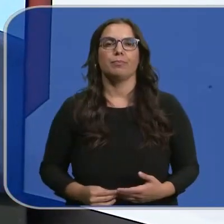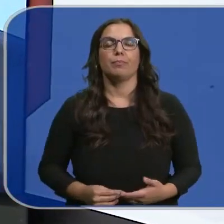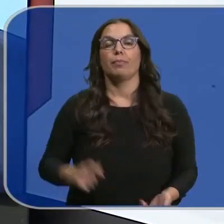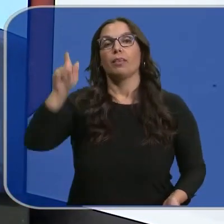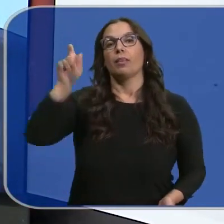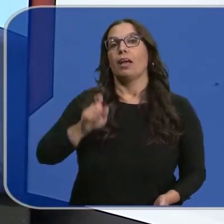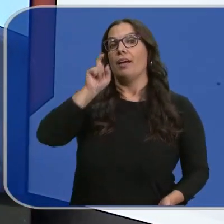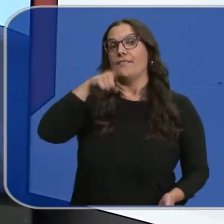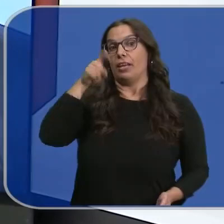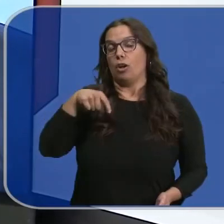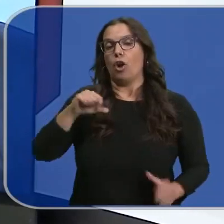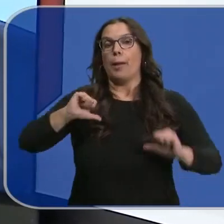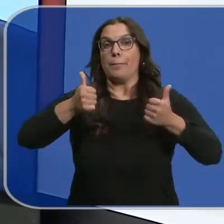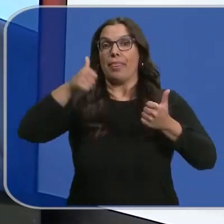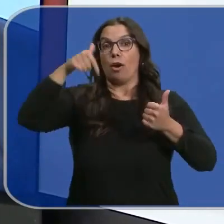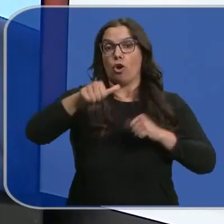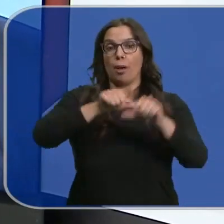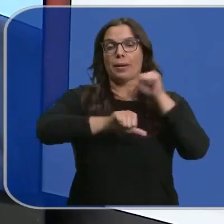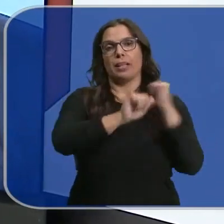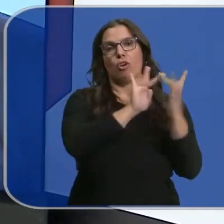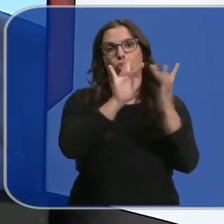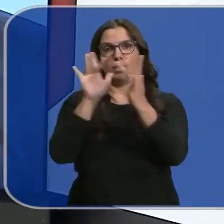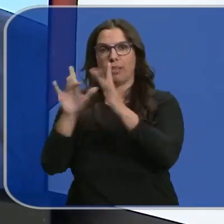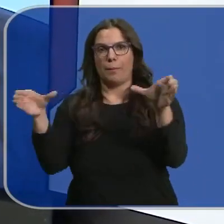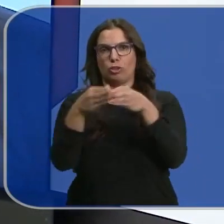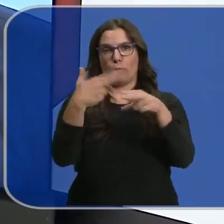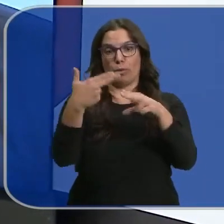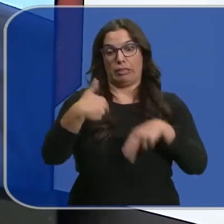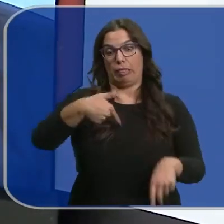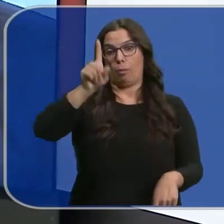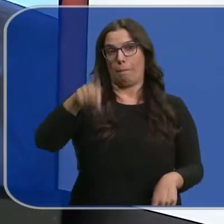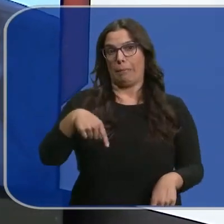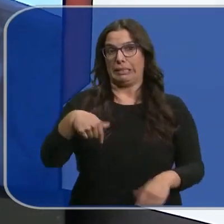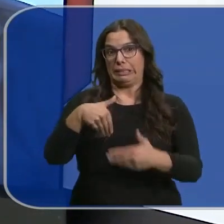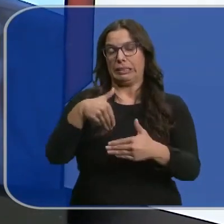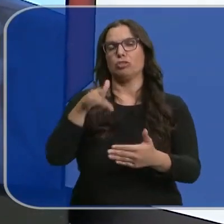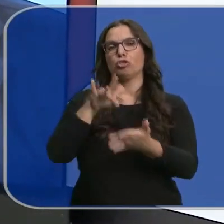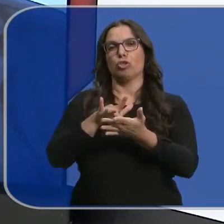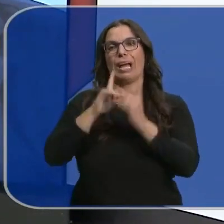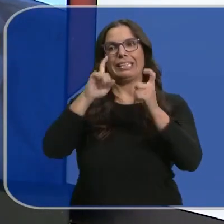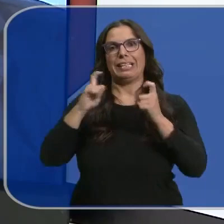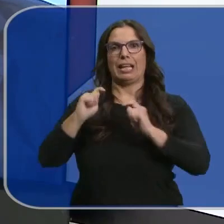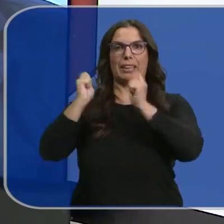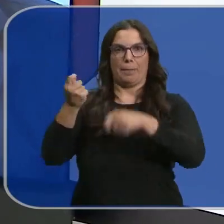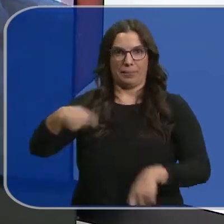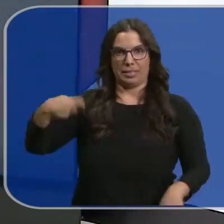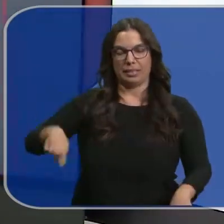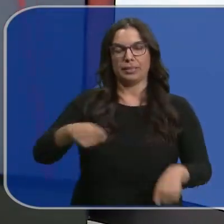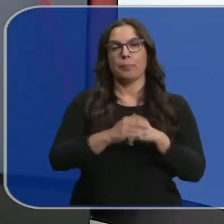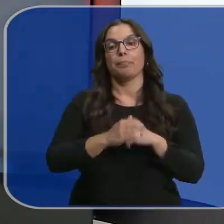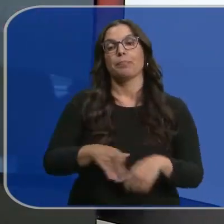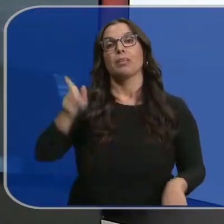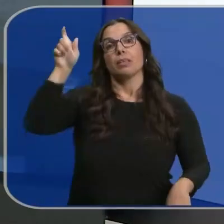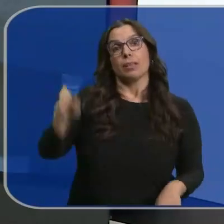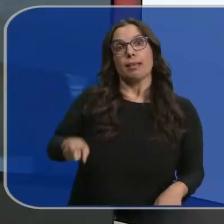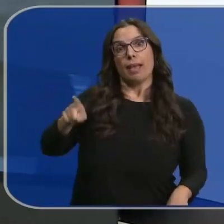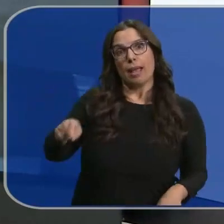Alberto Núñez Fijó comienza a contactar con otros partidos a menos de un mes para su intento de ser investido. Daniel de la Fuente, el presidente del